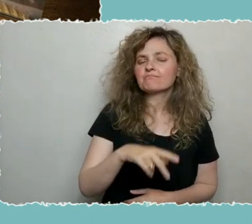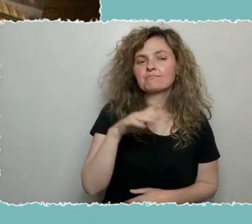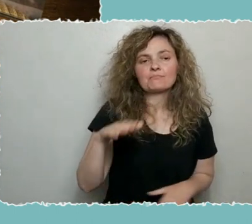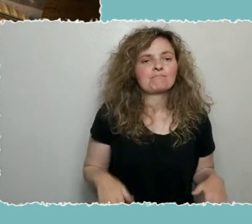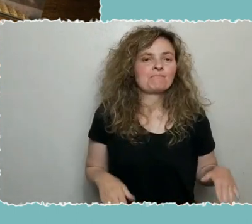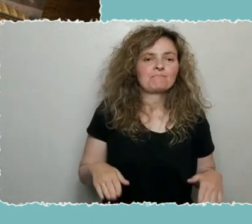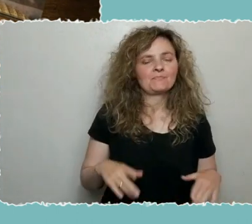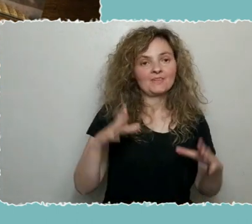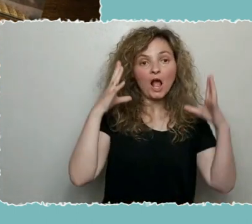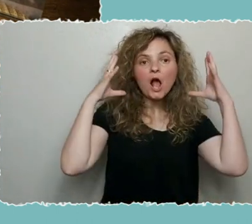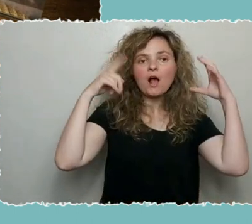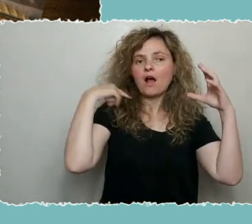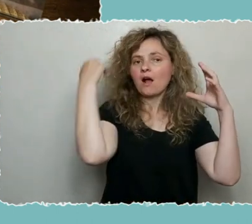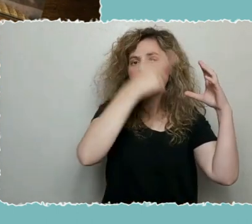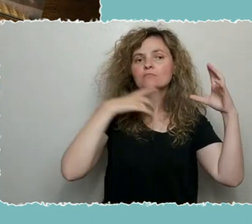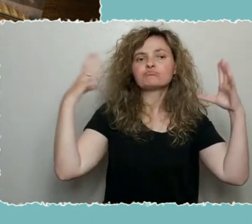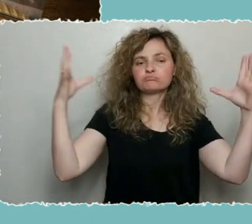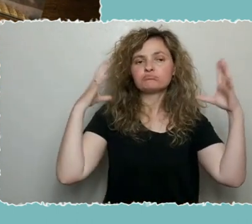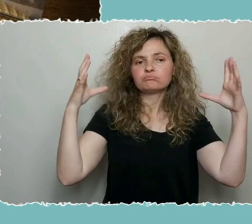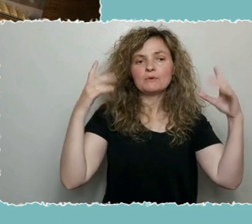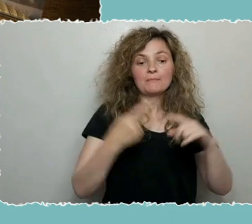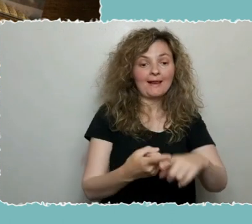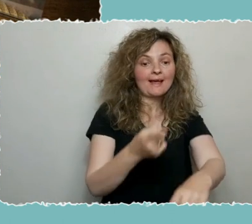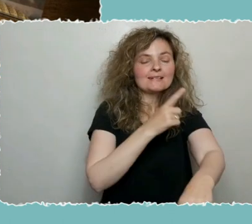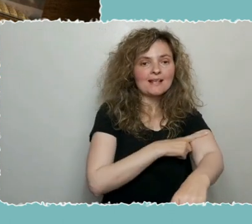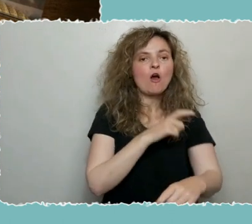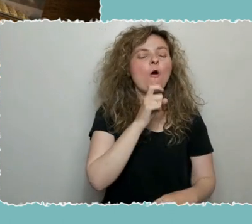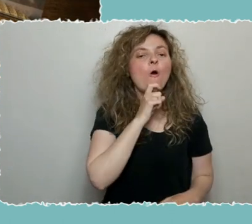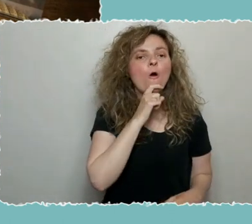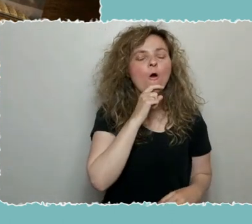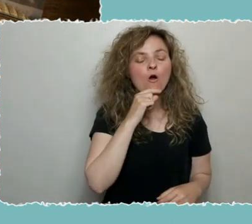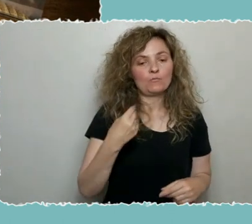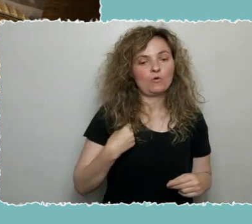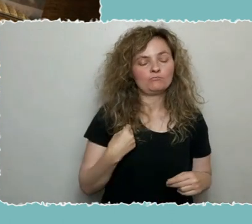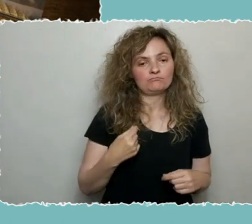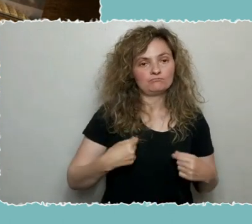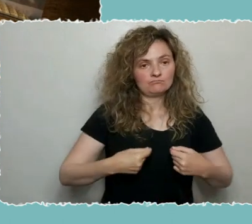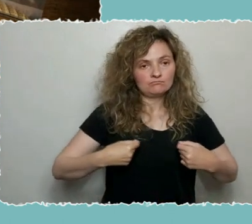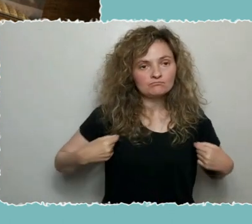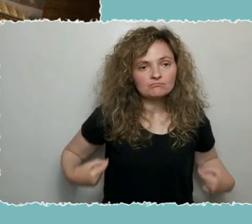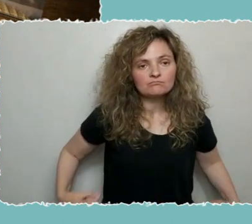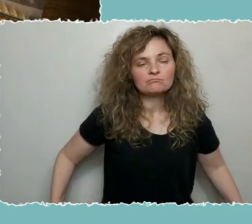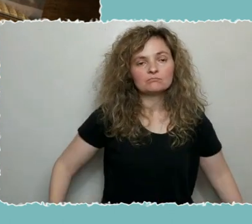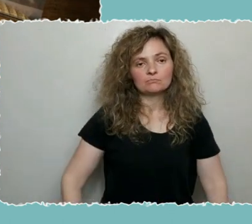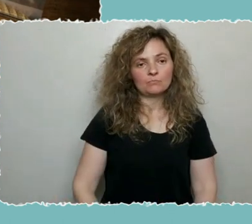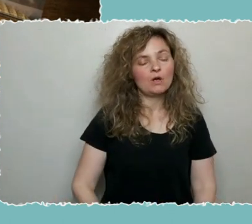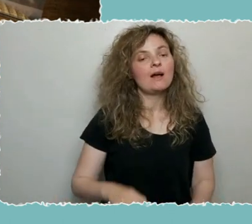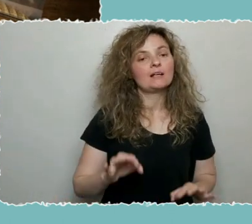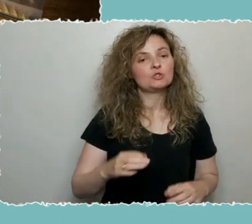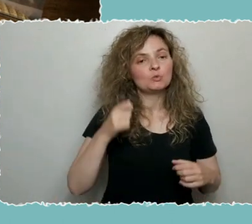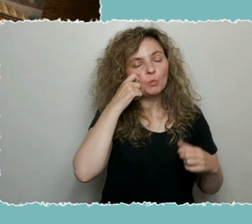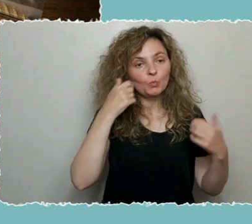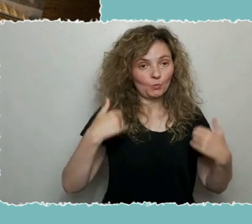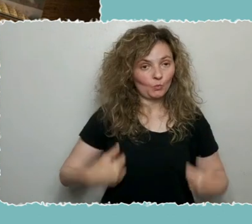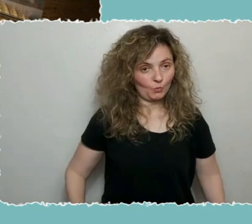pingüín un pouco cabezón, para exaxeralo aínda máis, facemos unha curva pequena, así, no seu corpo.